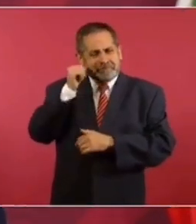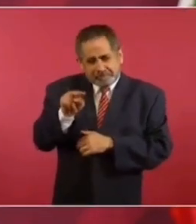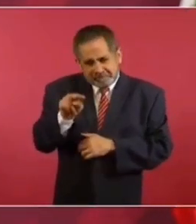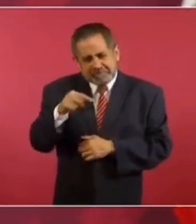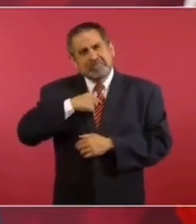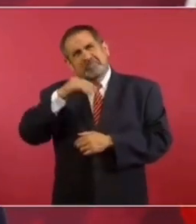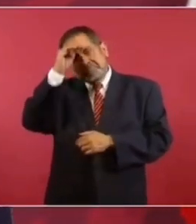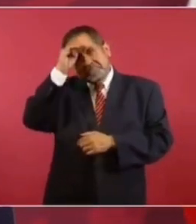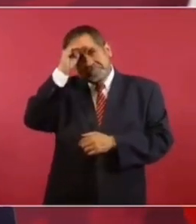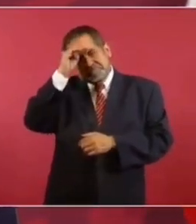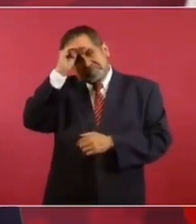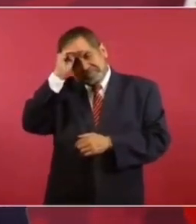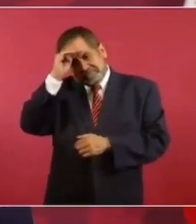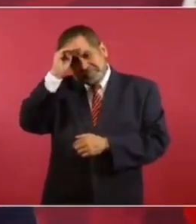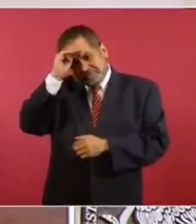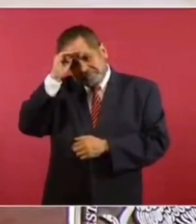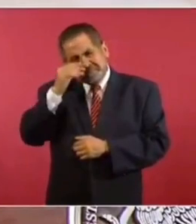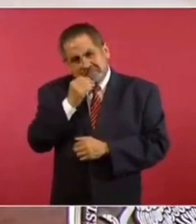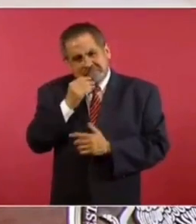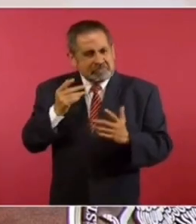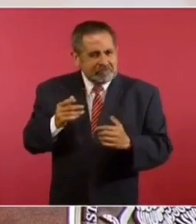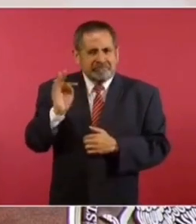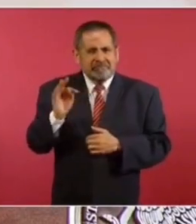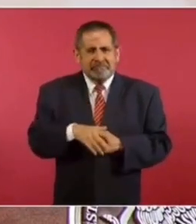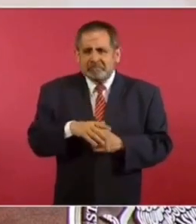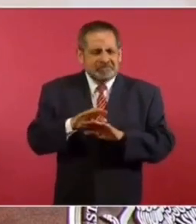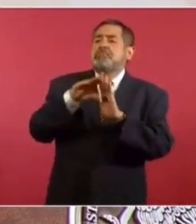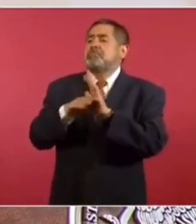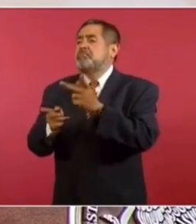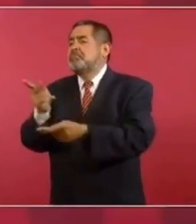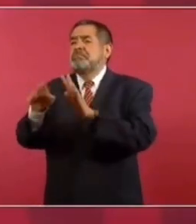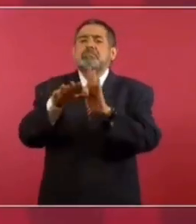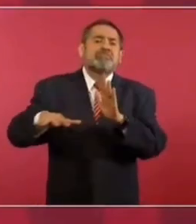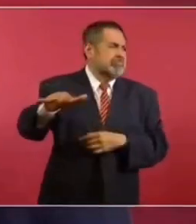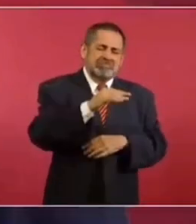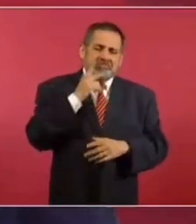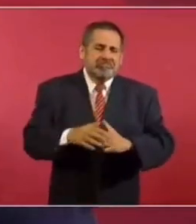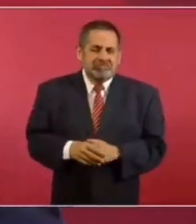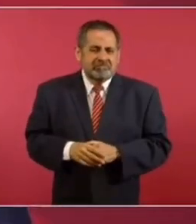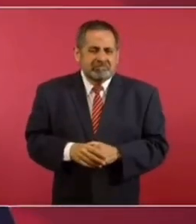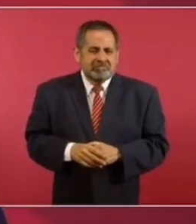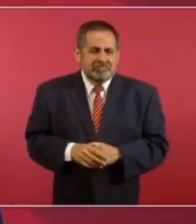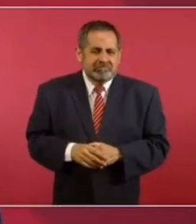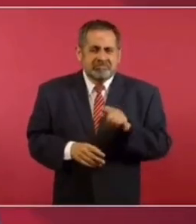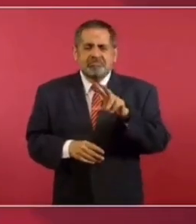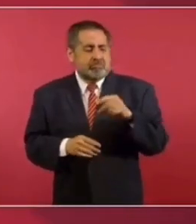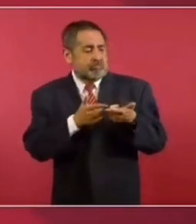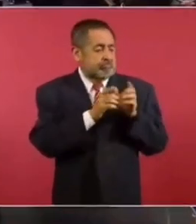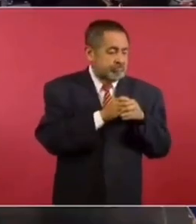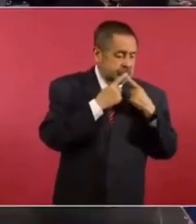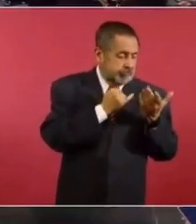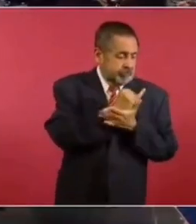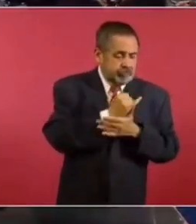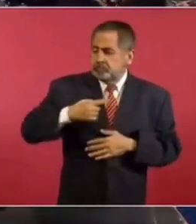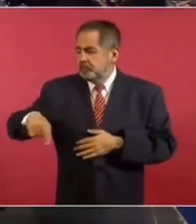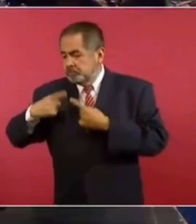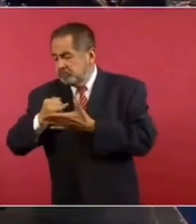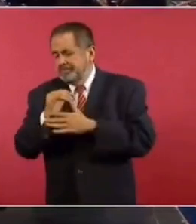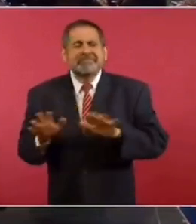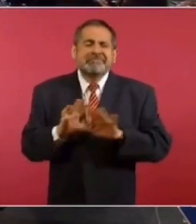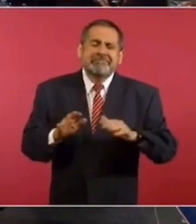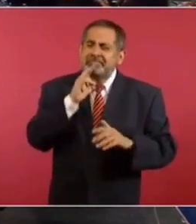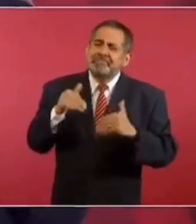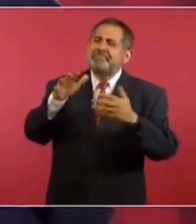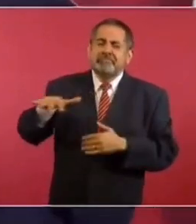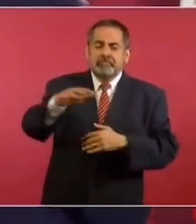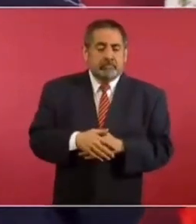ayer de que lo mejor es hacer una consulta a los ciudadanos, que no sea un asunto popular.